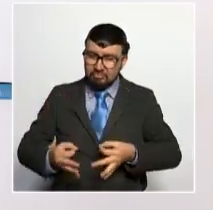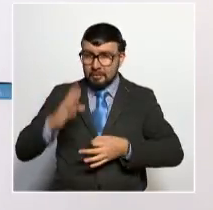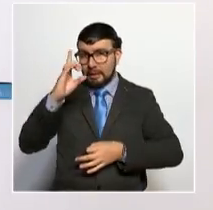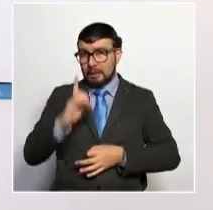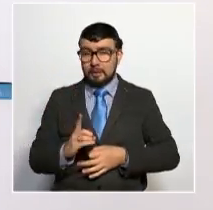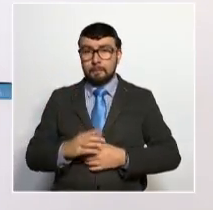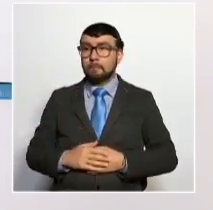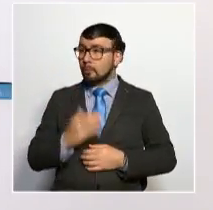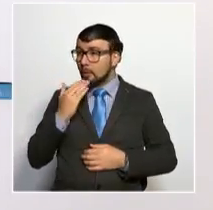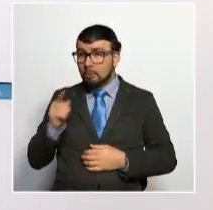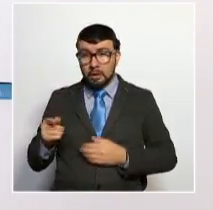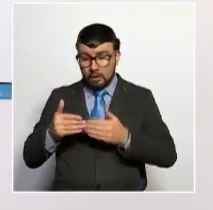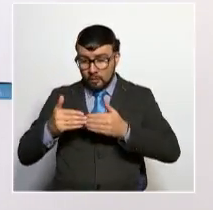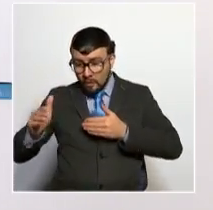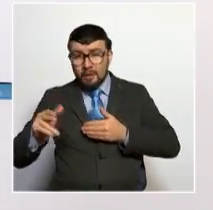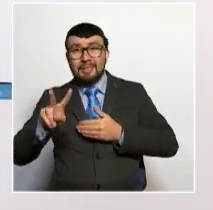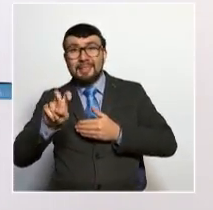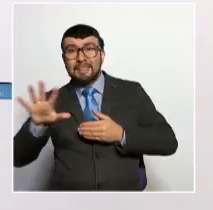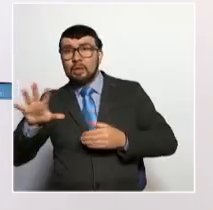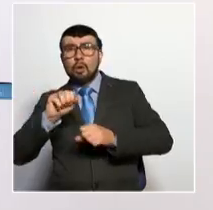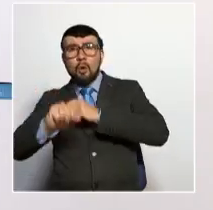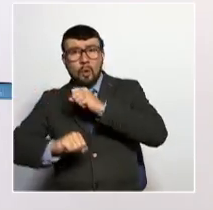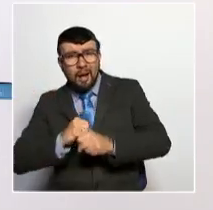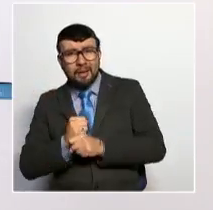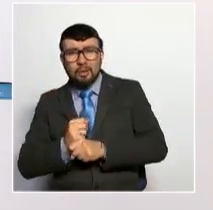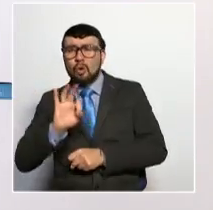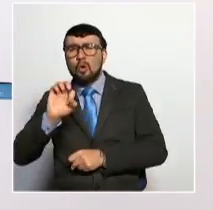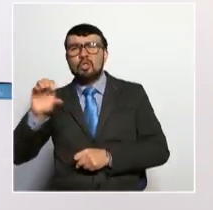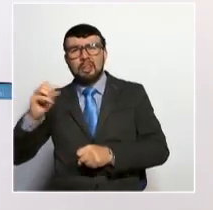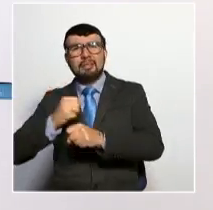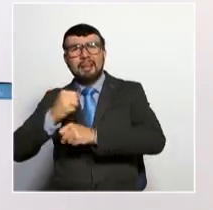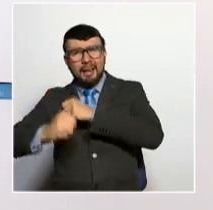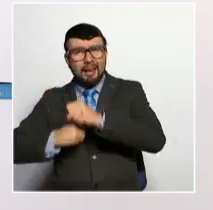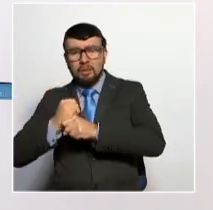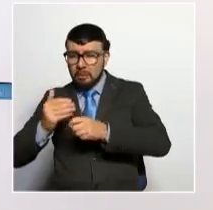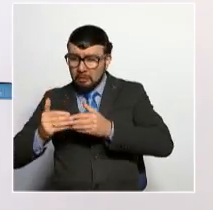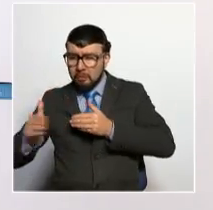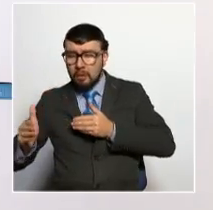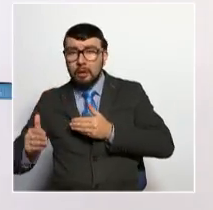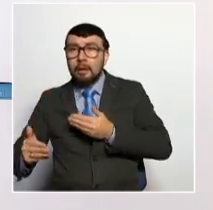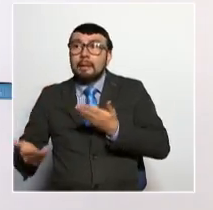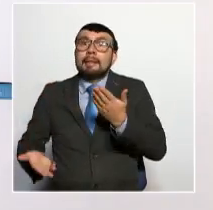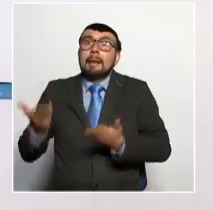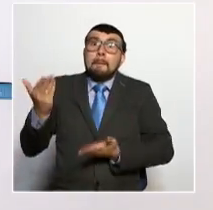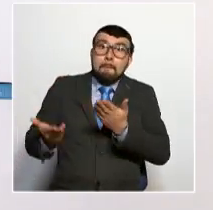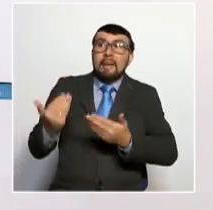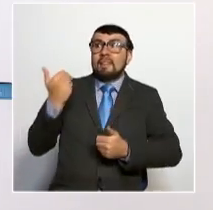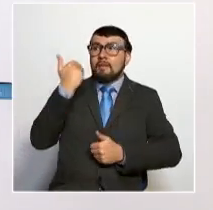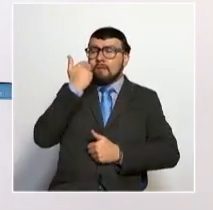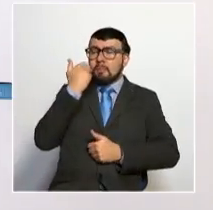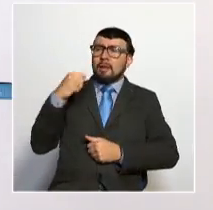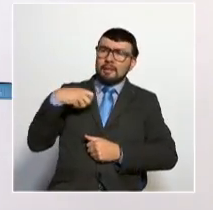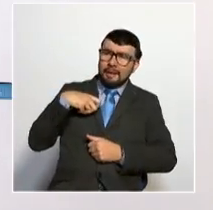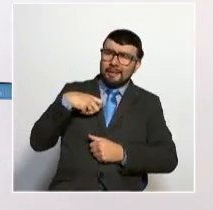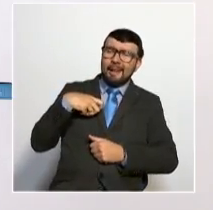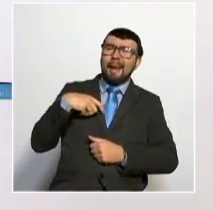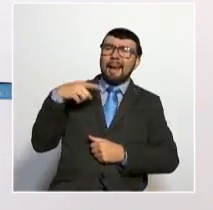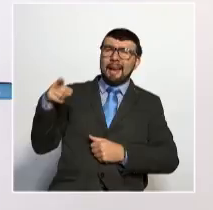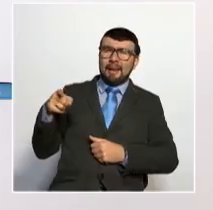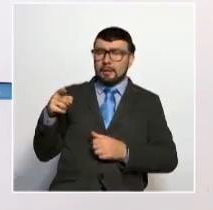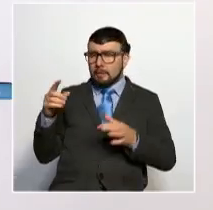ya sobrepasa los 75, 80 años, dependiendo de las enfermedades adicionales que tenga, que es a lo que les